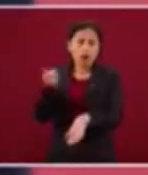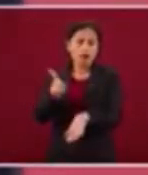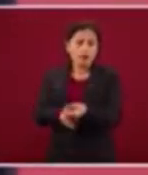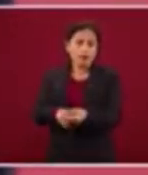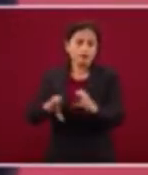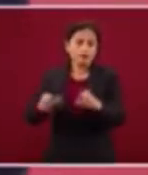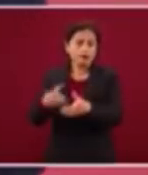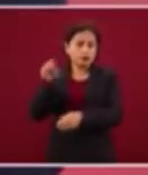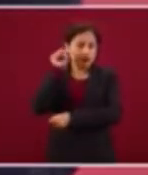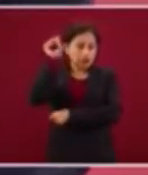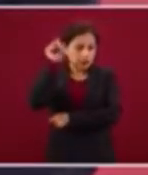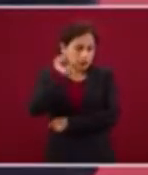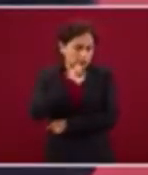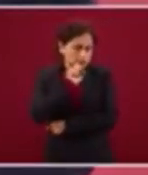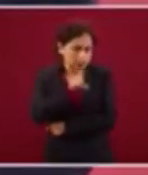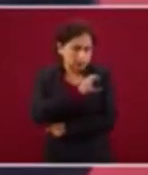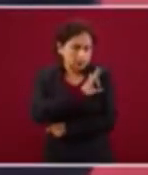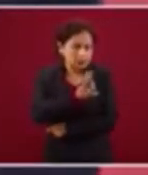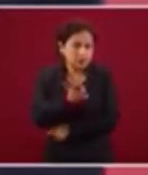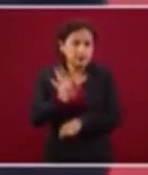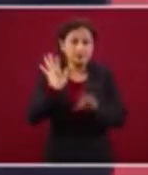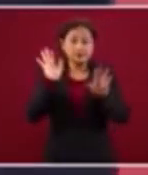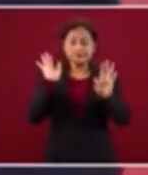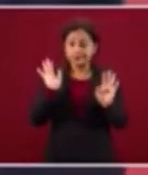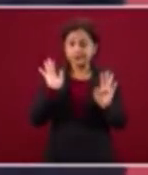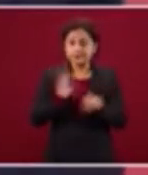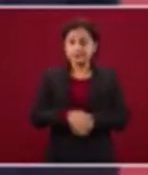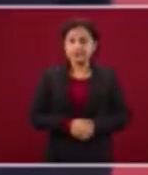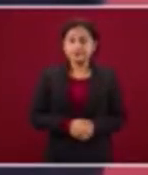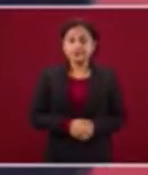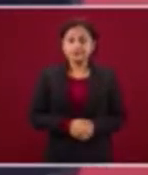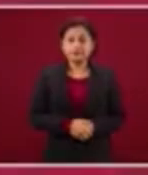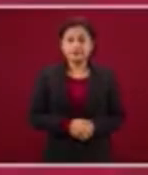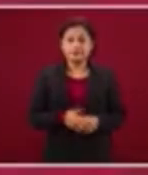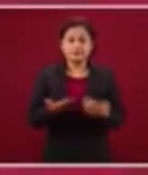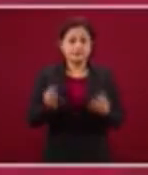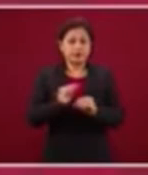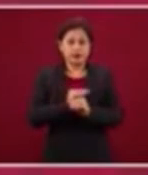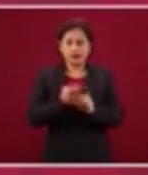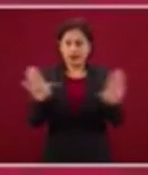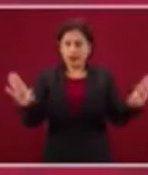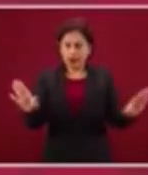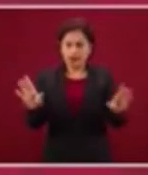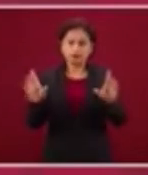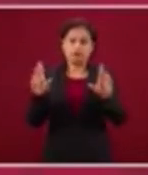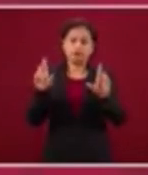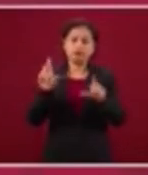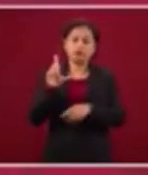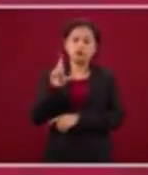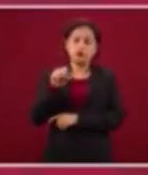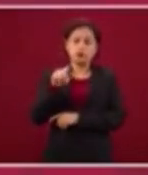desde luego se venden en la lotería,